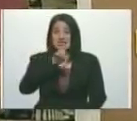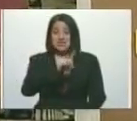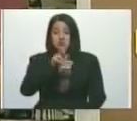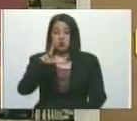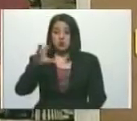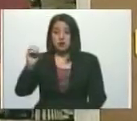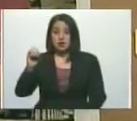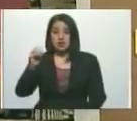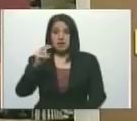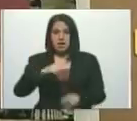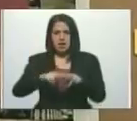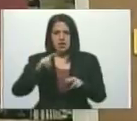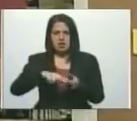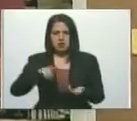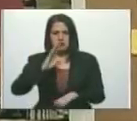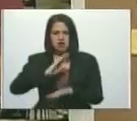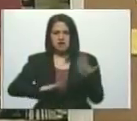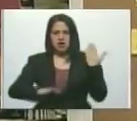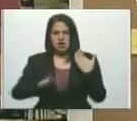niños de Venezuela.